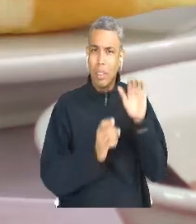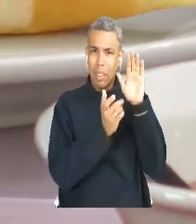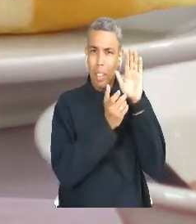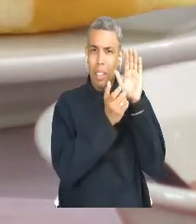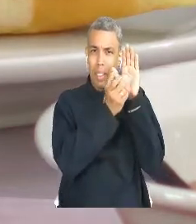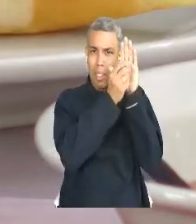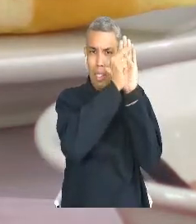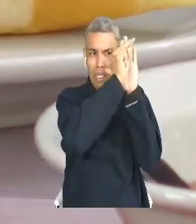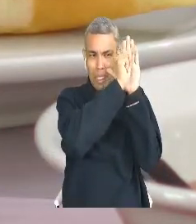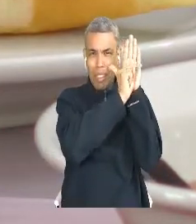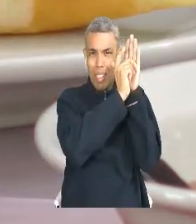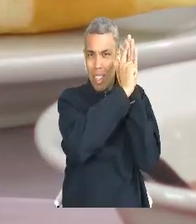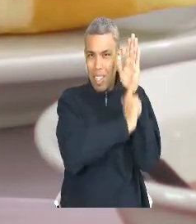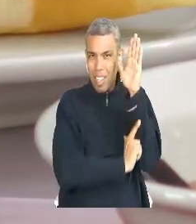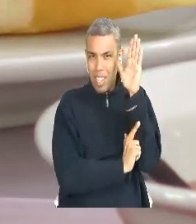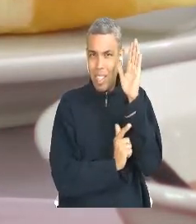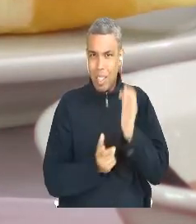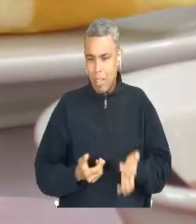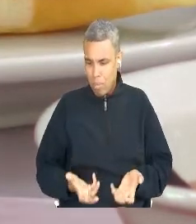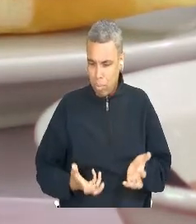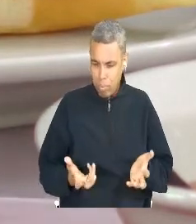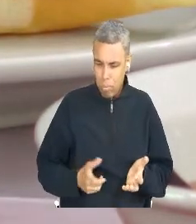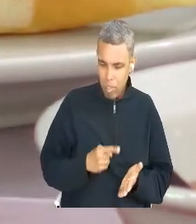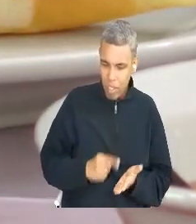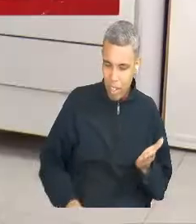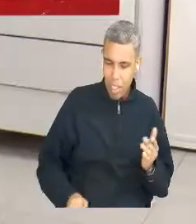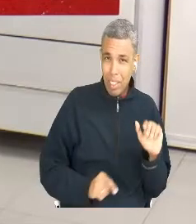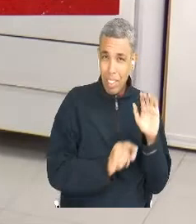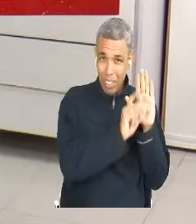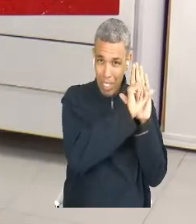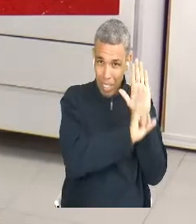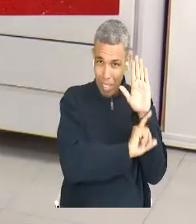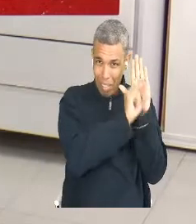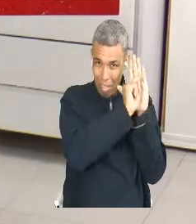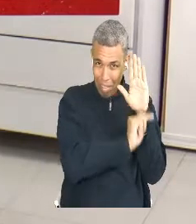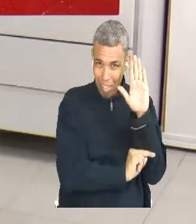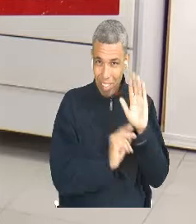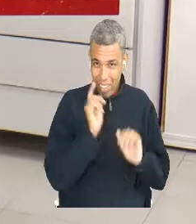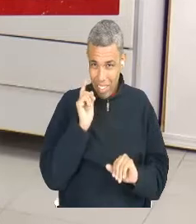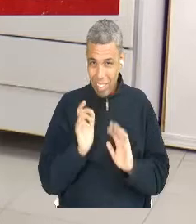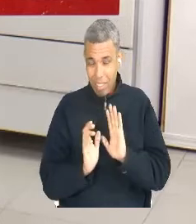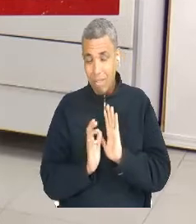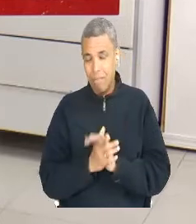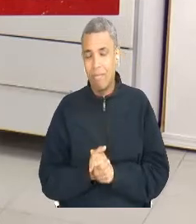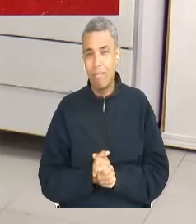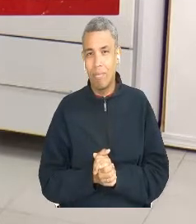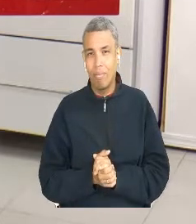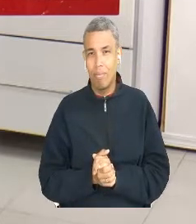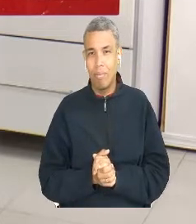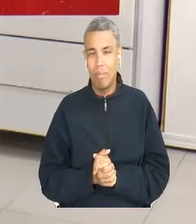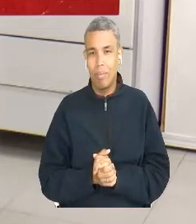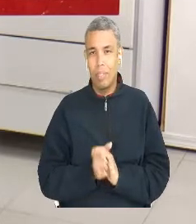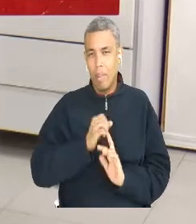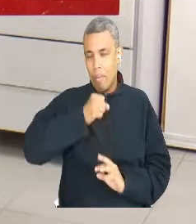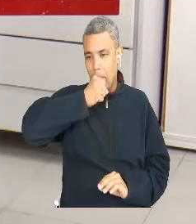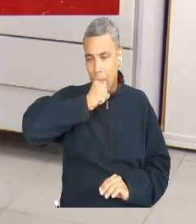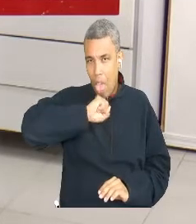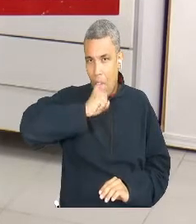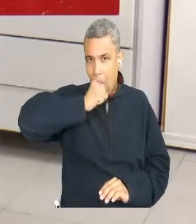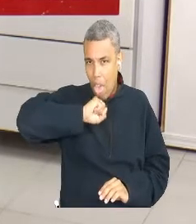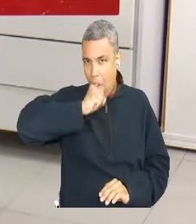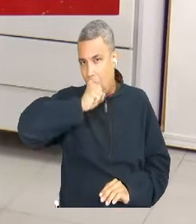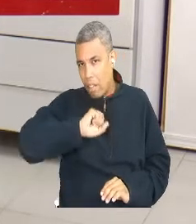las jirafas que le ponen en la decoración a los helados, a los niños. Sí. Entonces pueden hacer